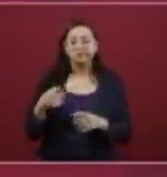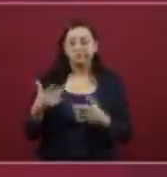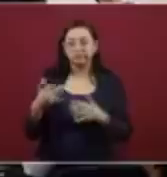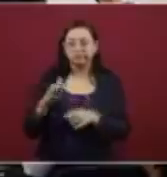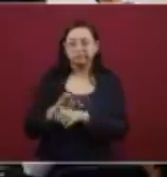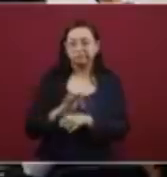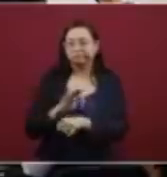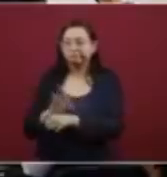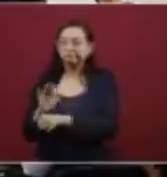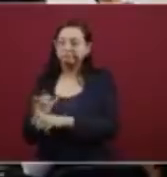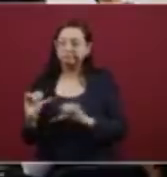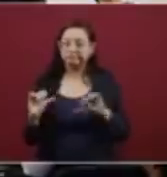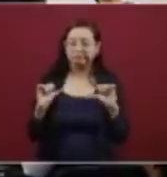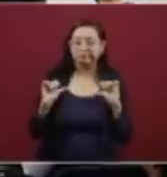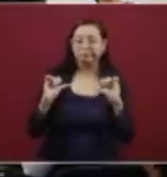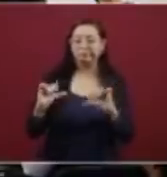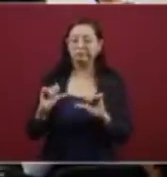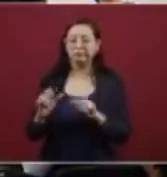impunidad